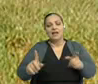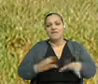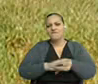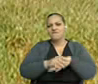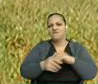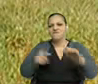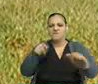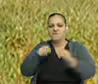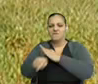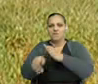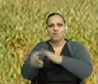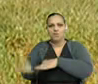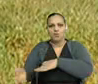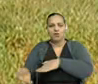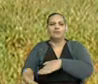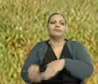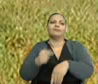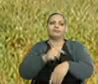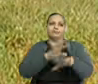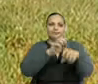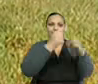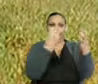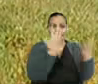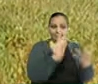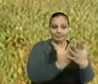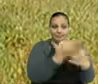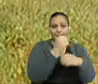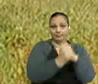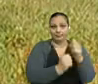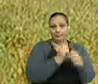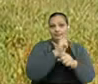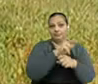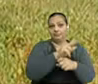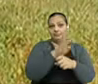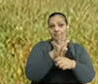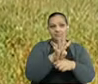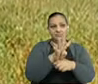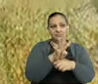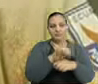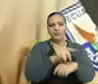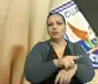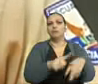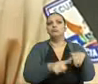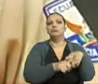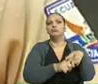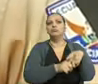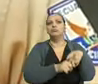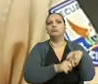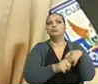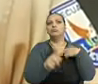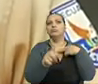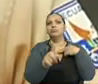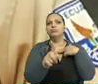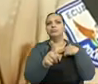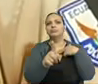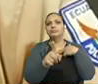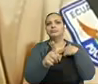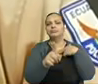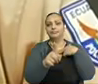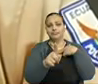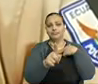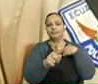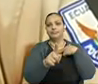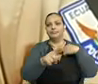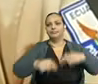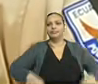En la policía, sin embargo, creen que por estos perímetros nada es gratuito. ¿Qué instrumentos utilizó que de alguna manera le